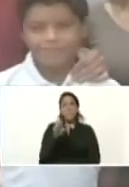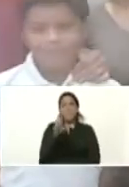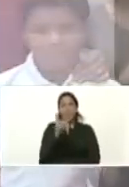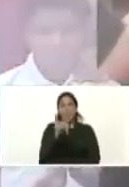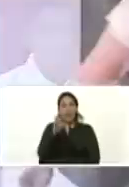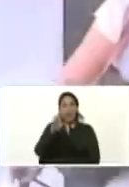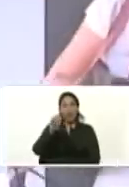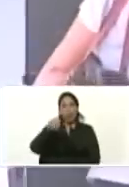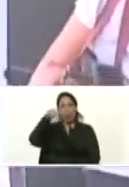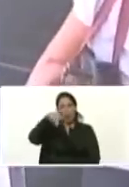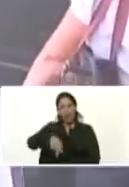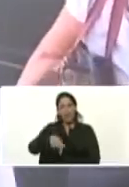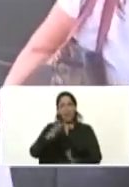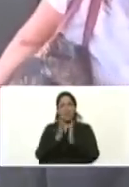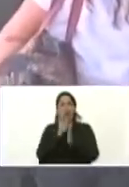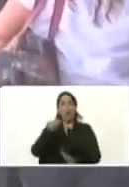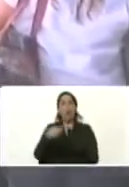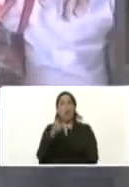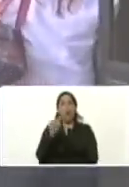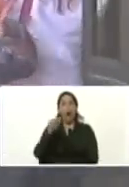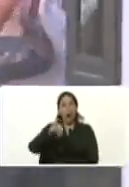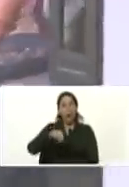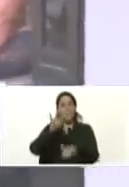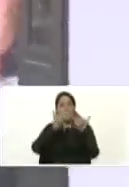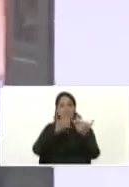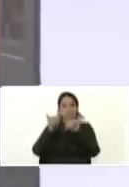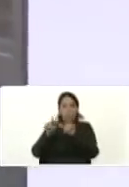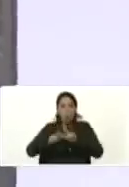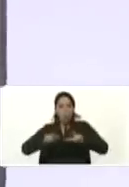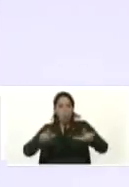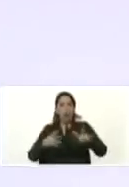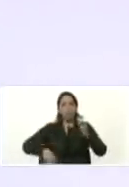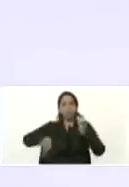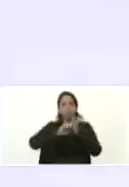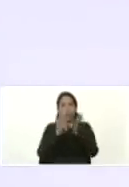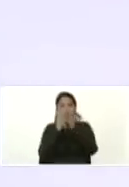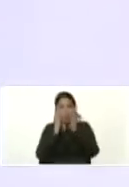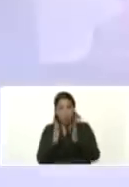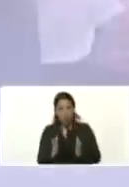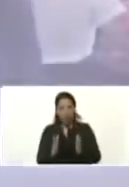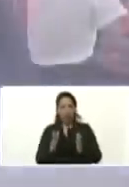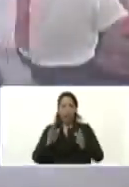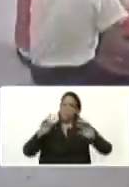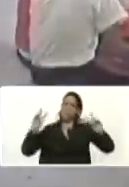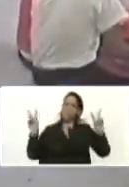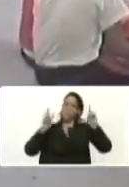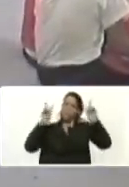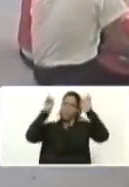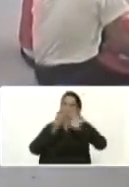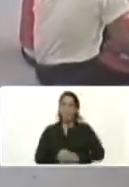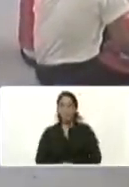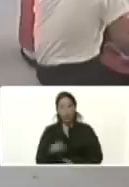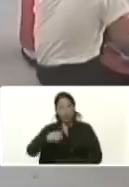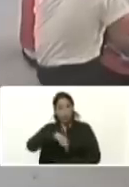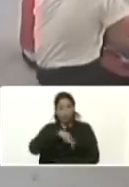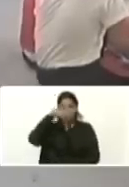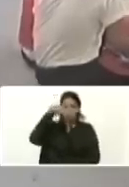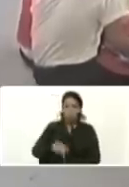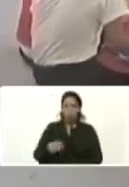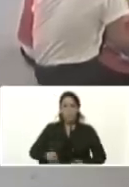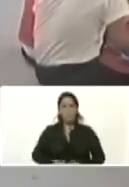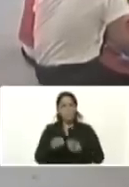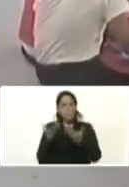san juan en este mismo sector con el regreso a clase victorioso presidente hoy estamos entregando